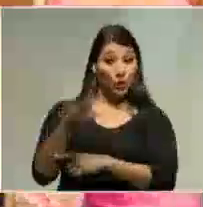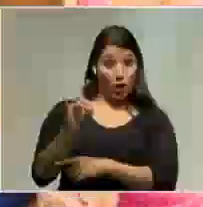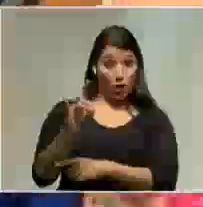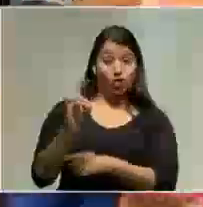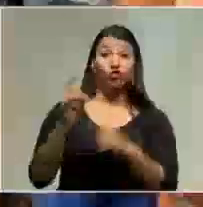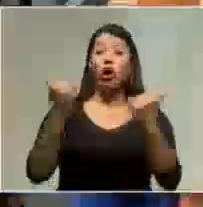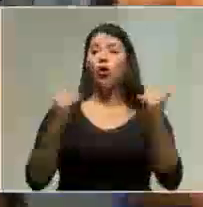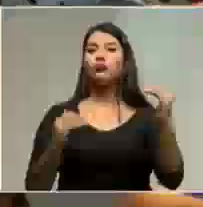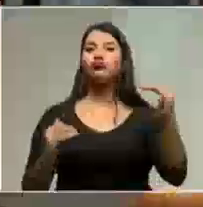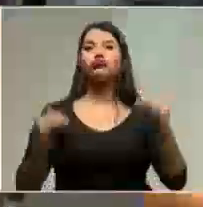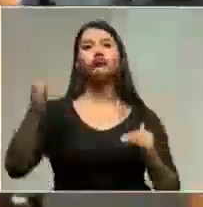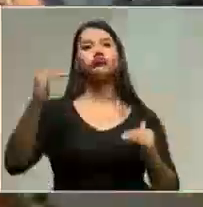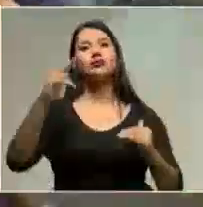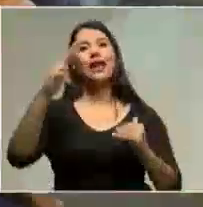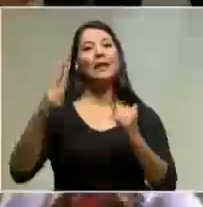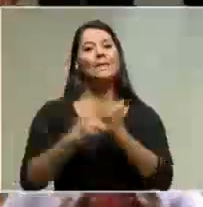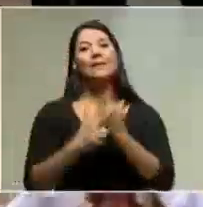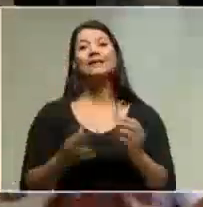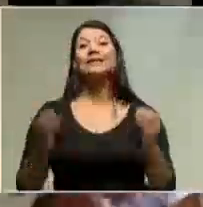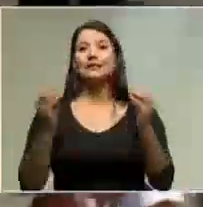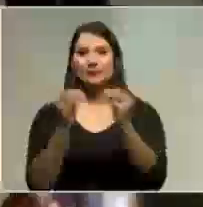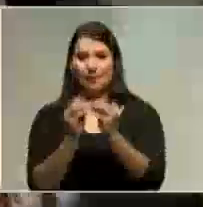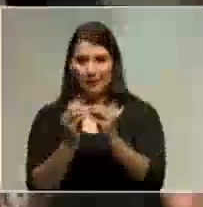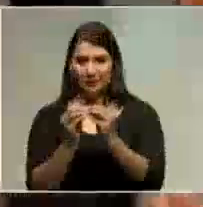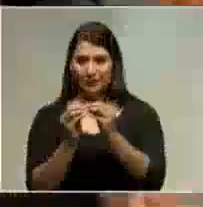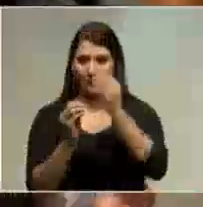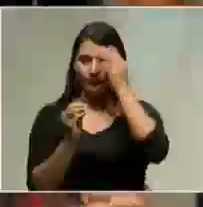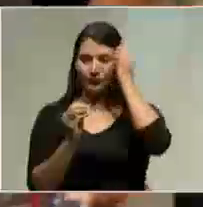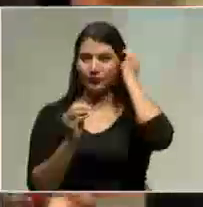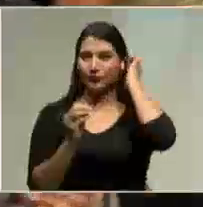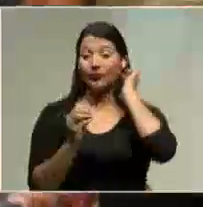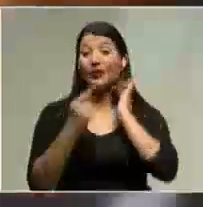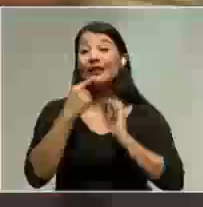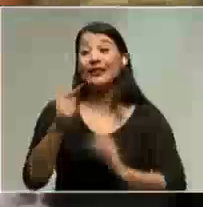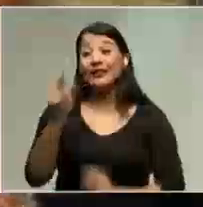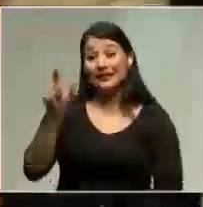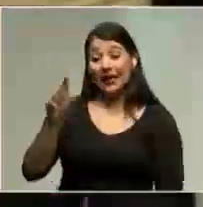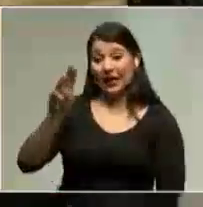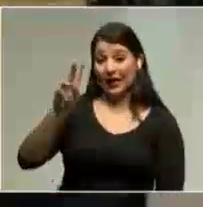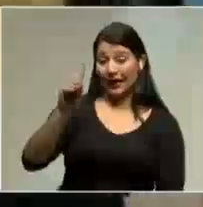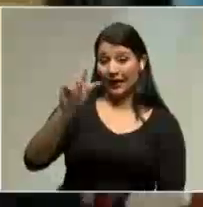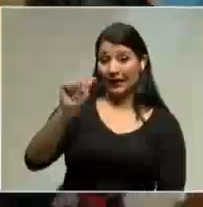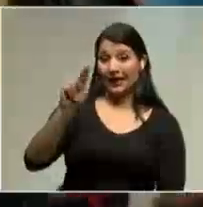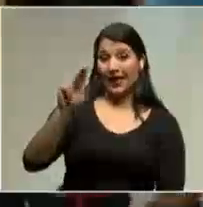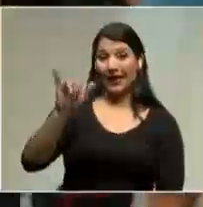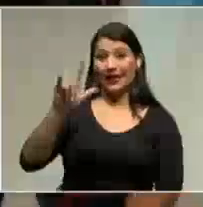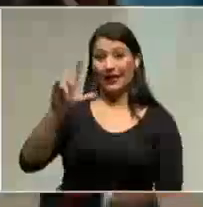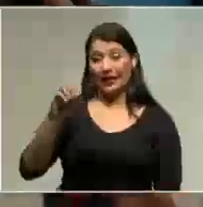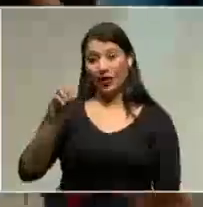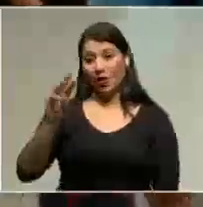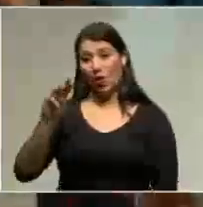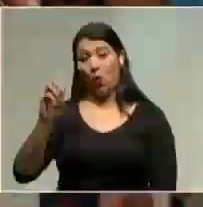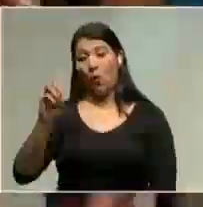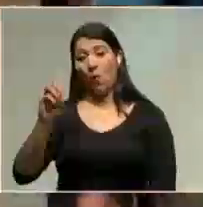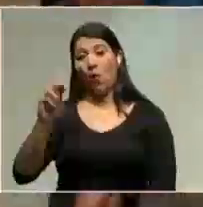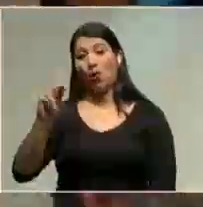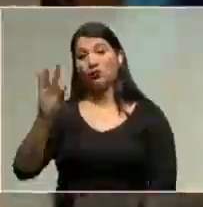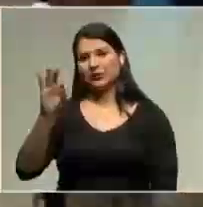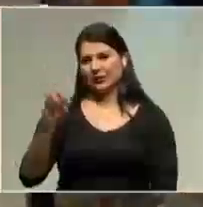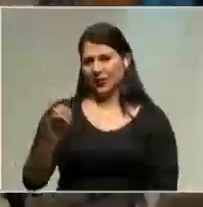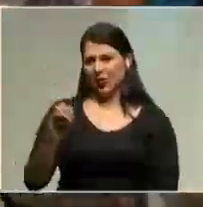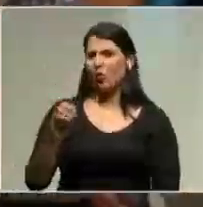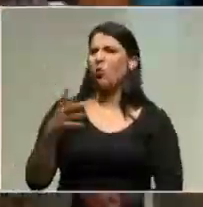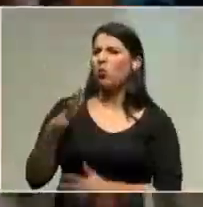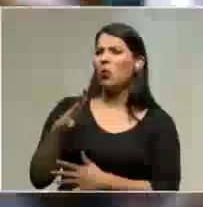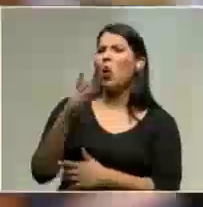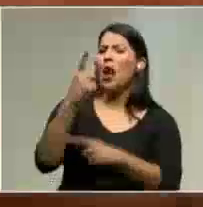los casos por esta situación, según indicó Danilo Montero. De hecho, la mitad o más, un poco más